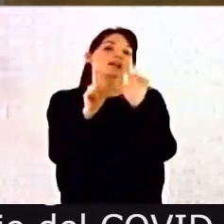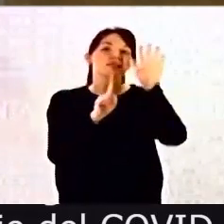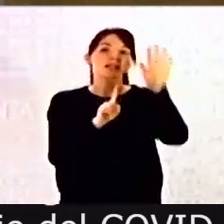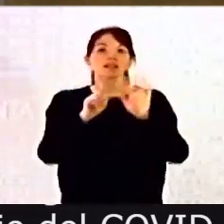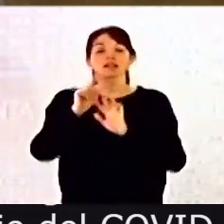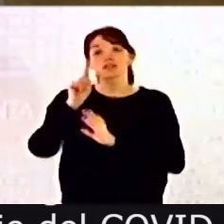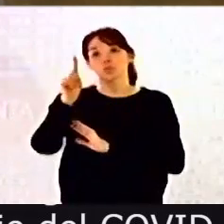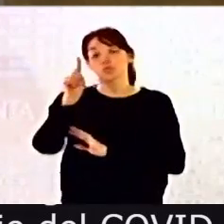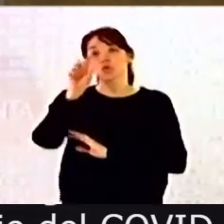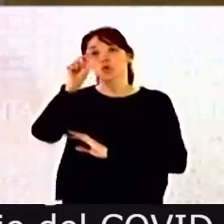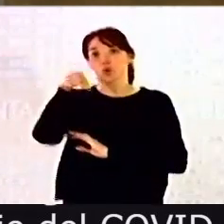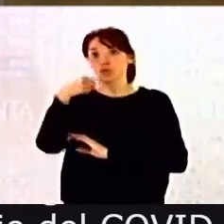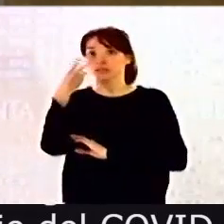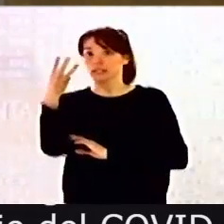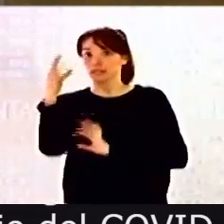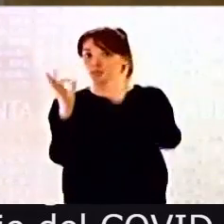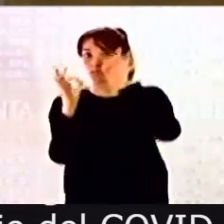61,3%.